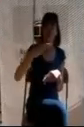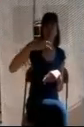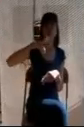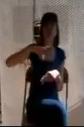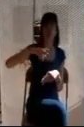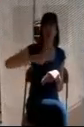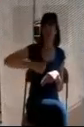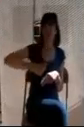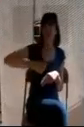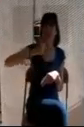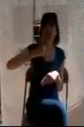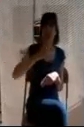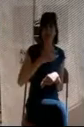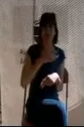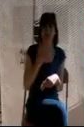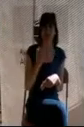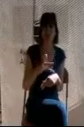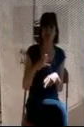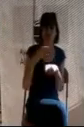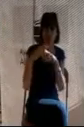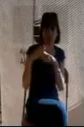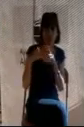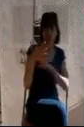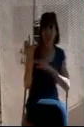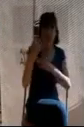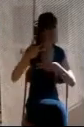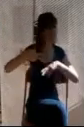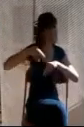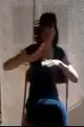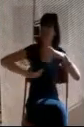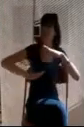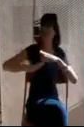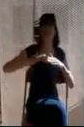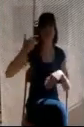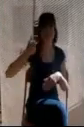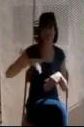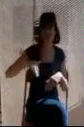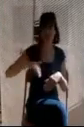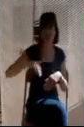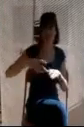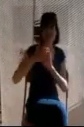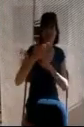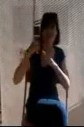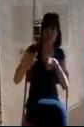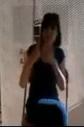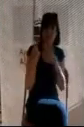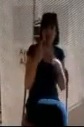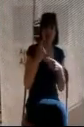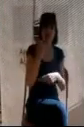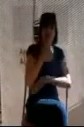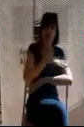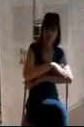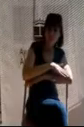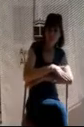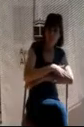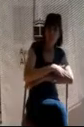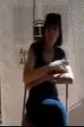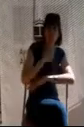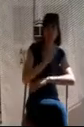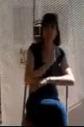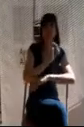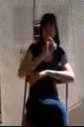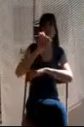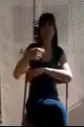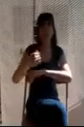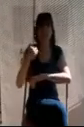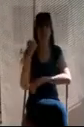más indultos políticos. Hay que acabar con ellos ya, sin injerencia del Poder Ejecutivo sobre el Poder Judicial y